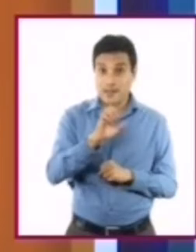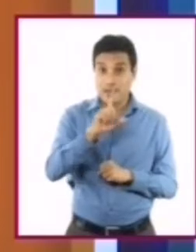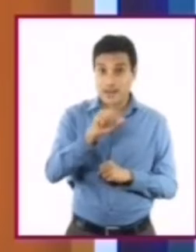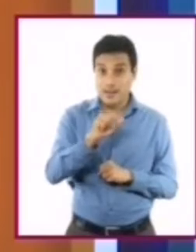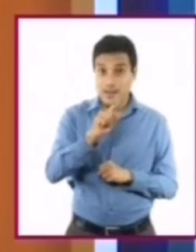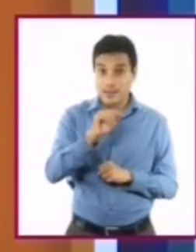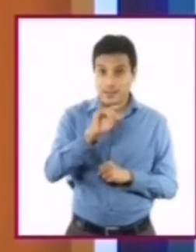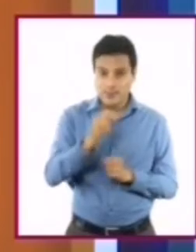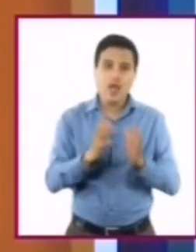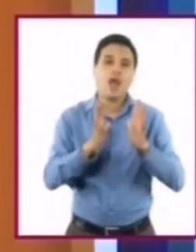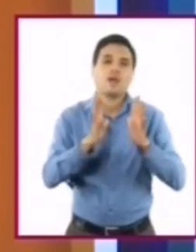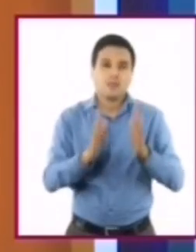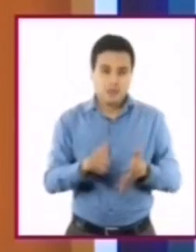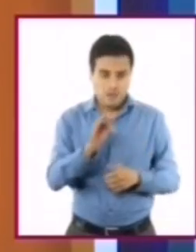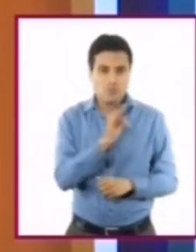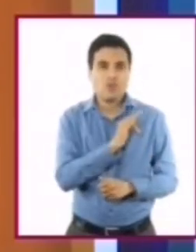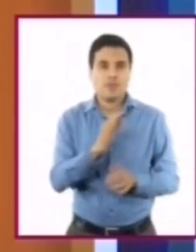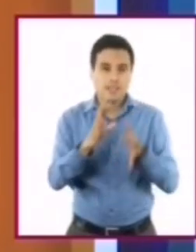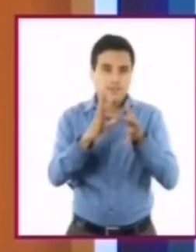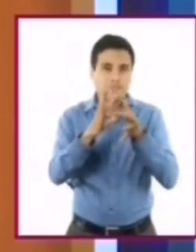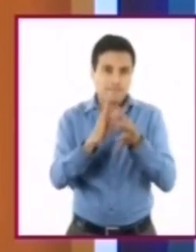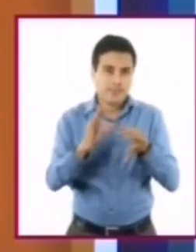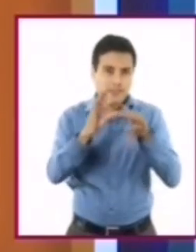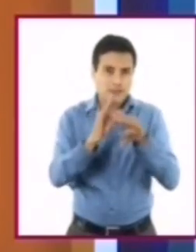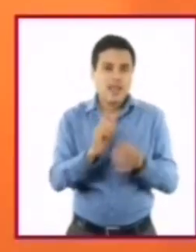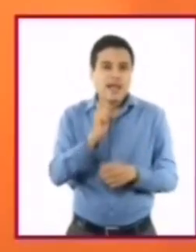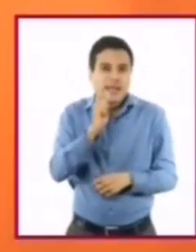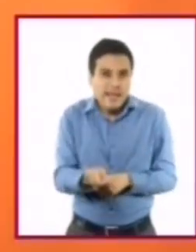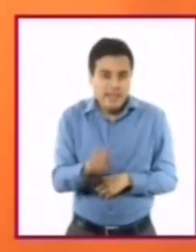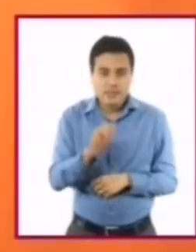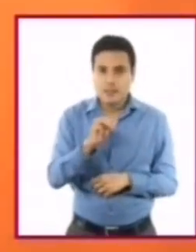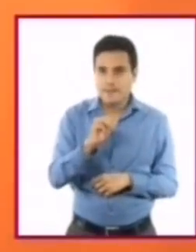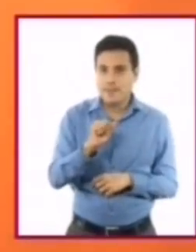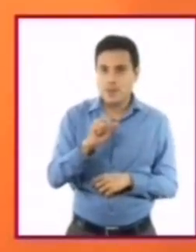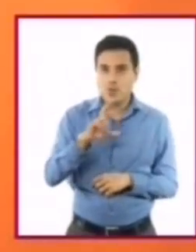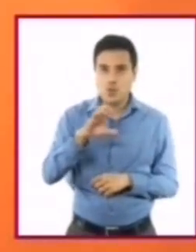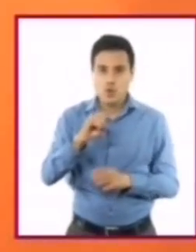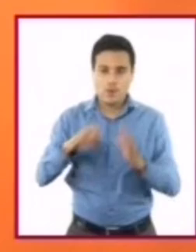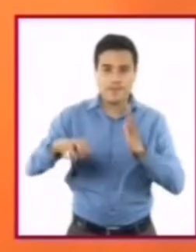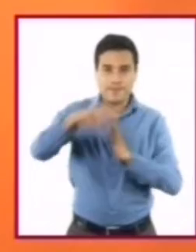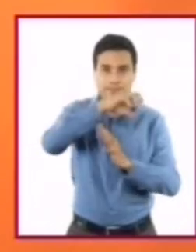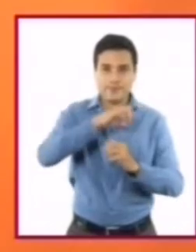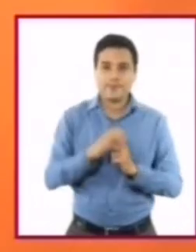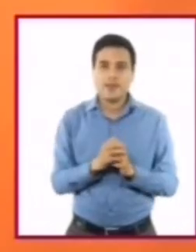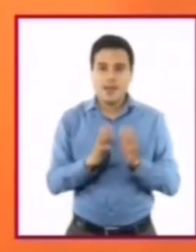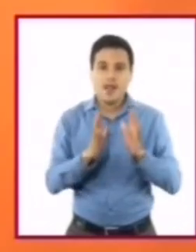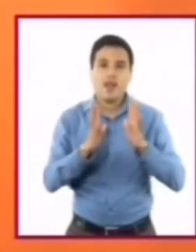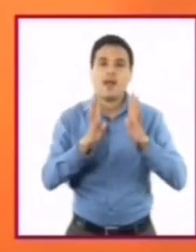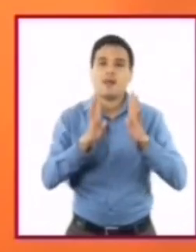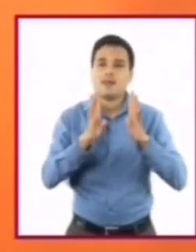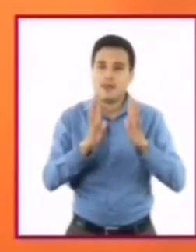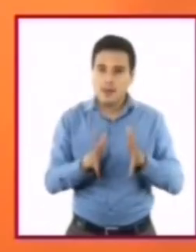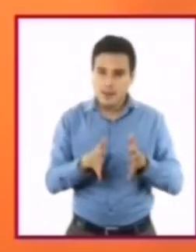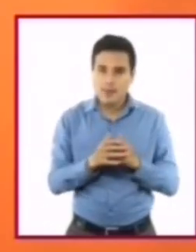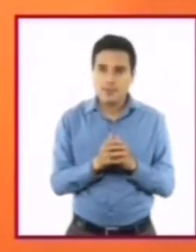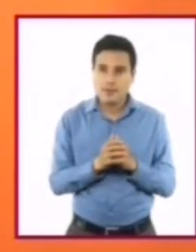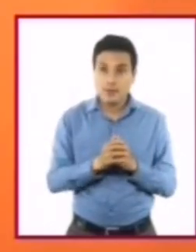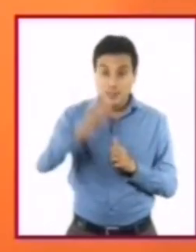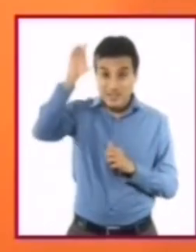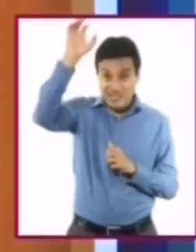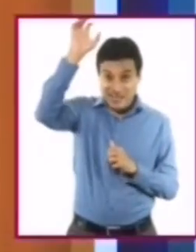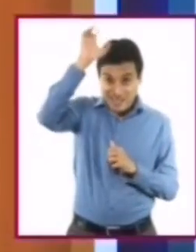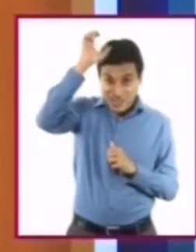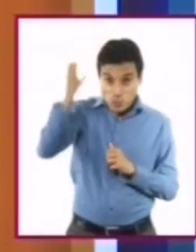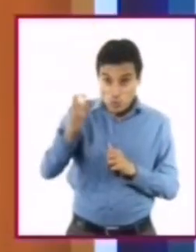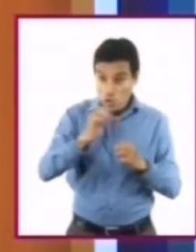las discrepancias en el caso de la posición de Mercurio. ¿Eso quiere decir que debemos descartar por completo la visión de